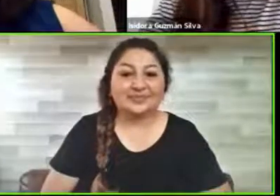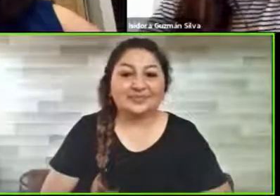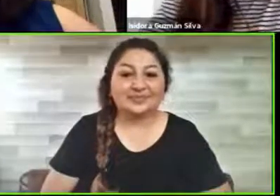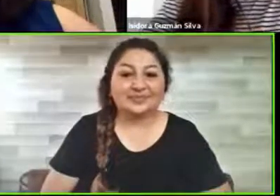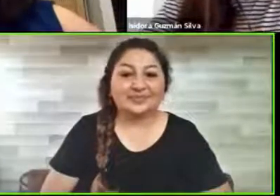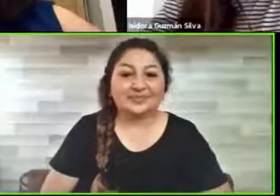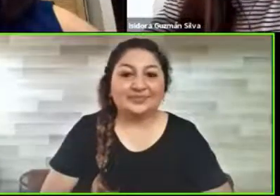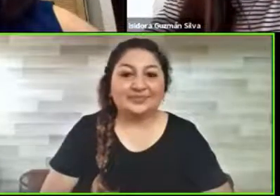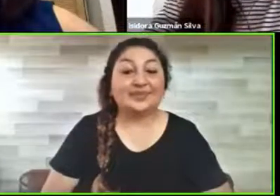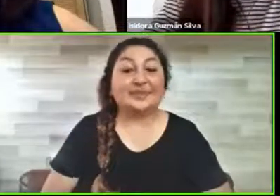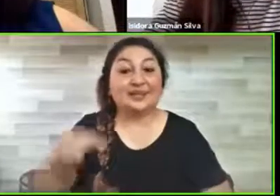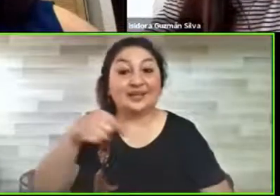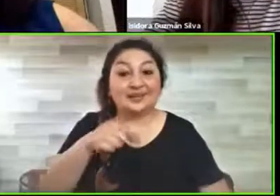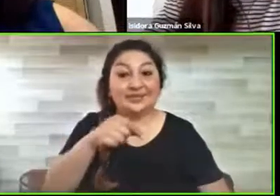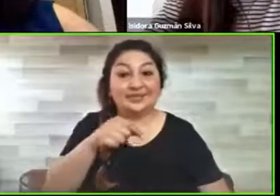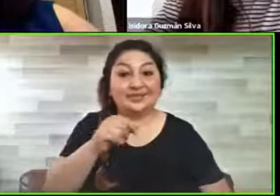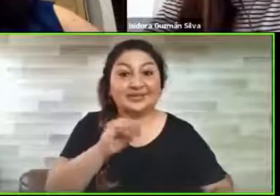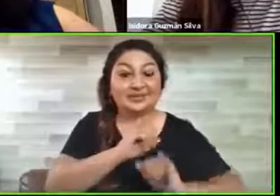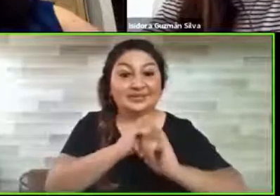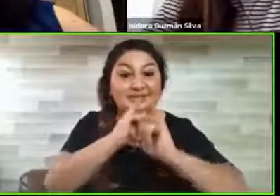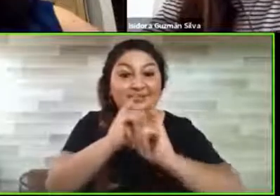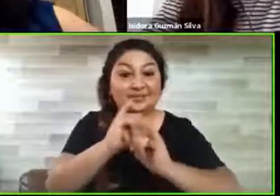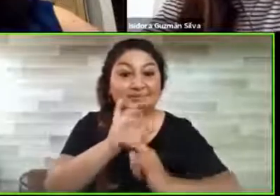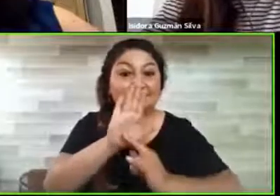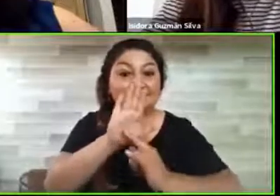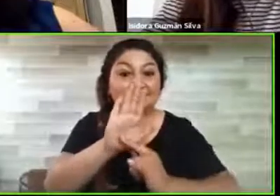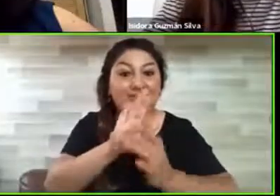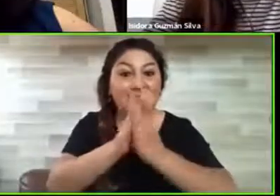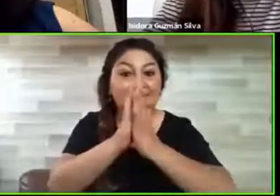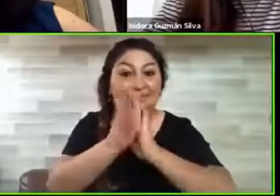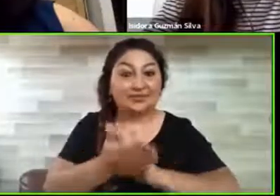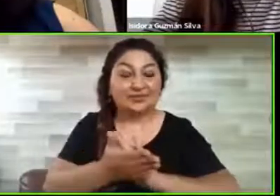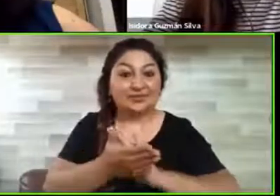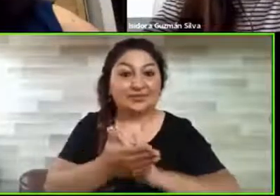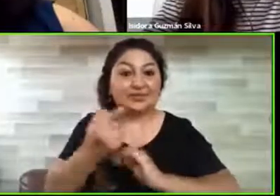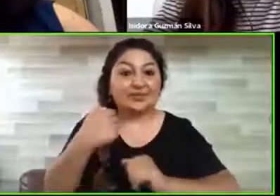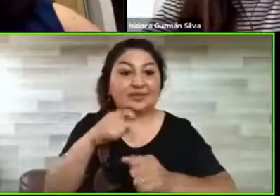estamos transmitiendo todas voy a sacar el anclaje